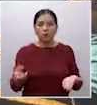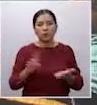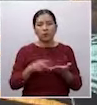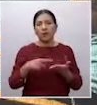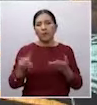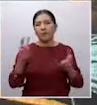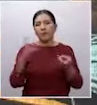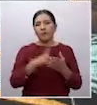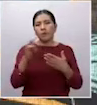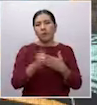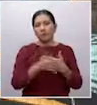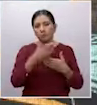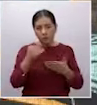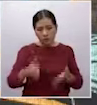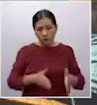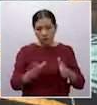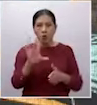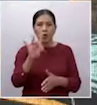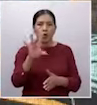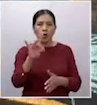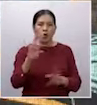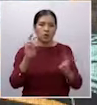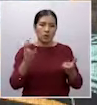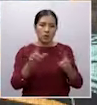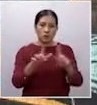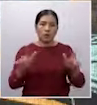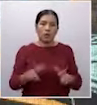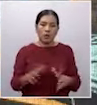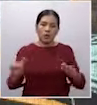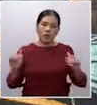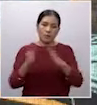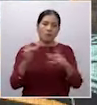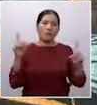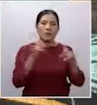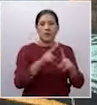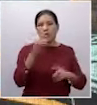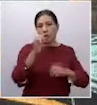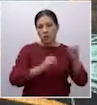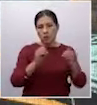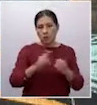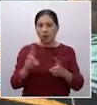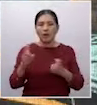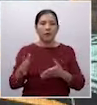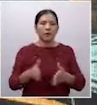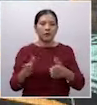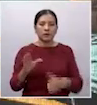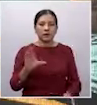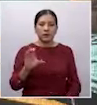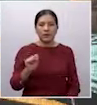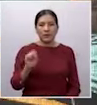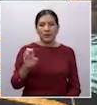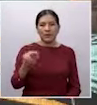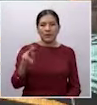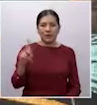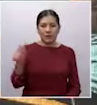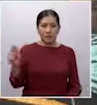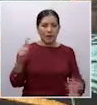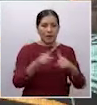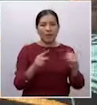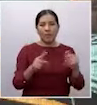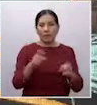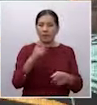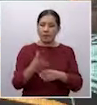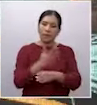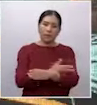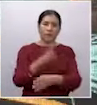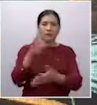de mejoramiento a 8 carriles en la carretera La Paz-Oruro, en el tramo Sencata-Apacheta, antes del 6 de